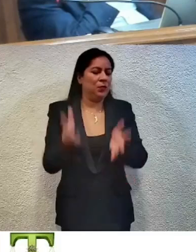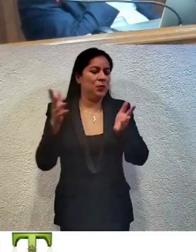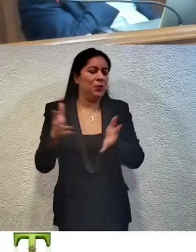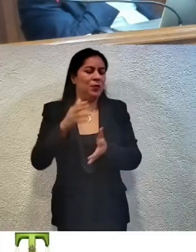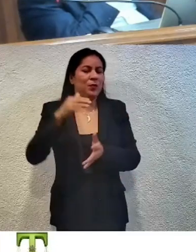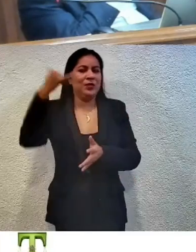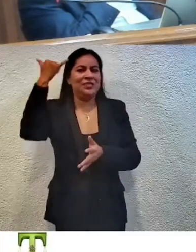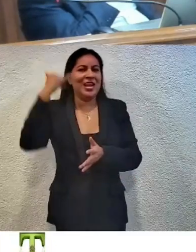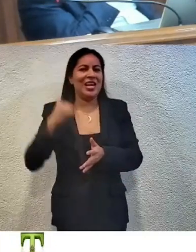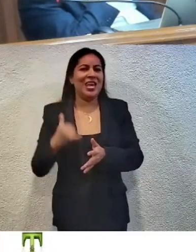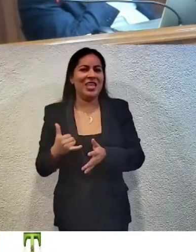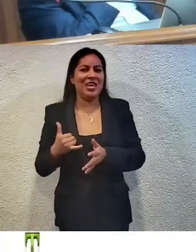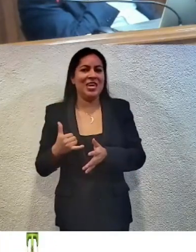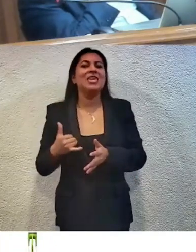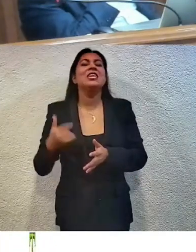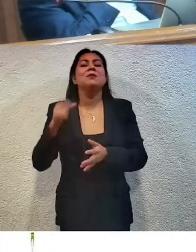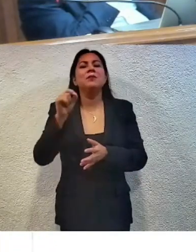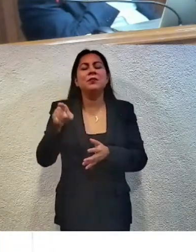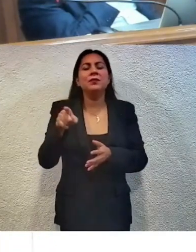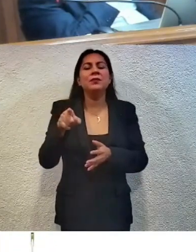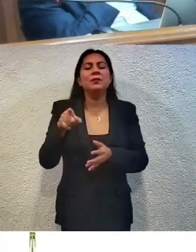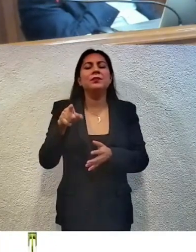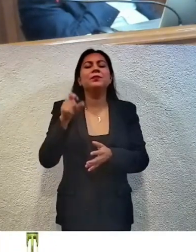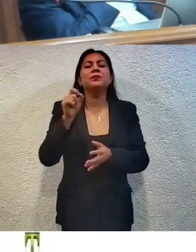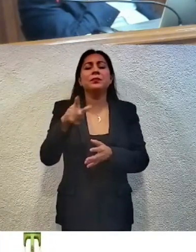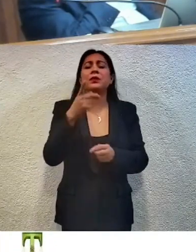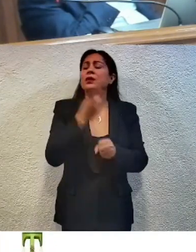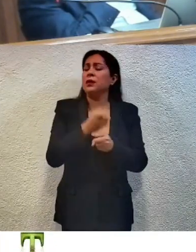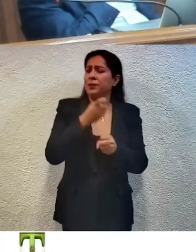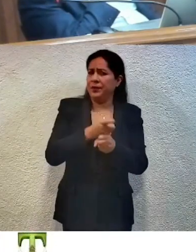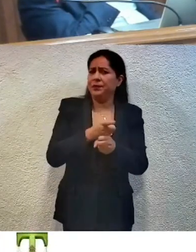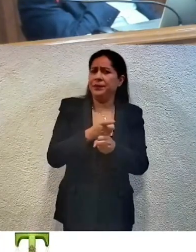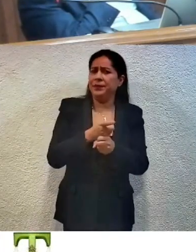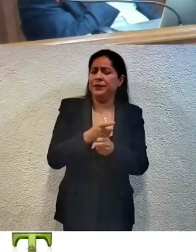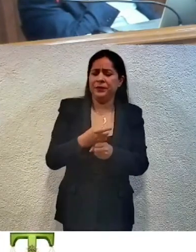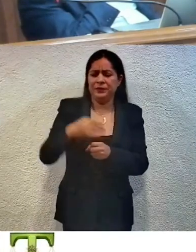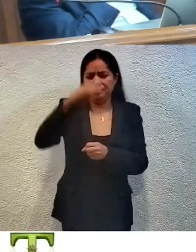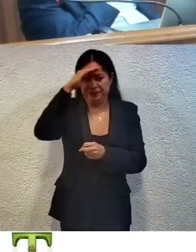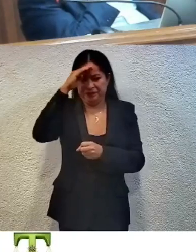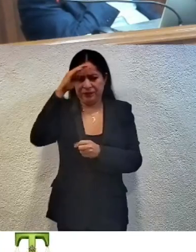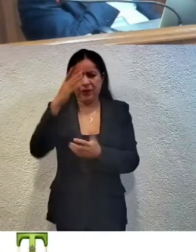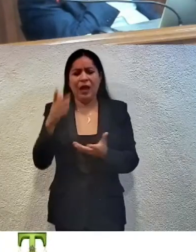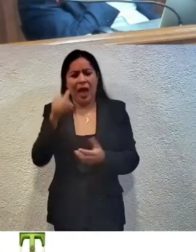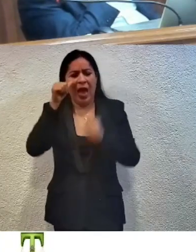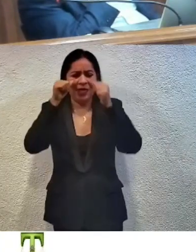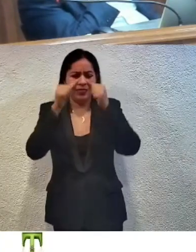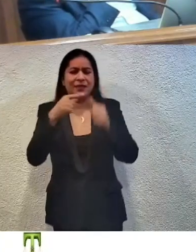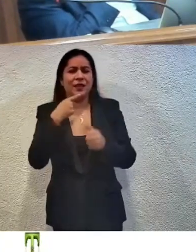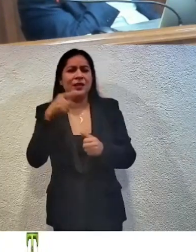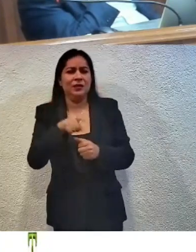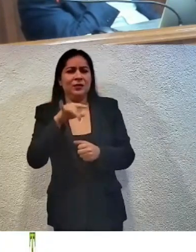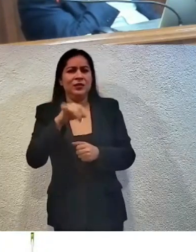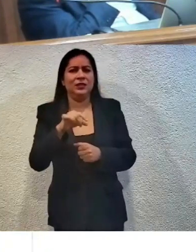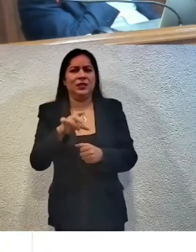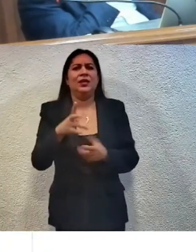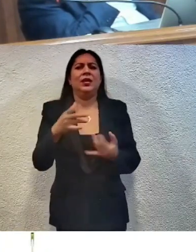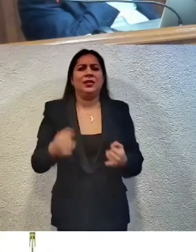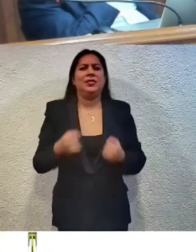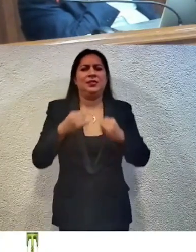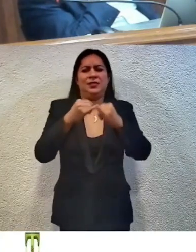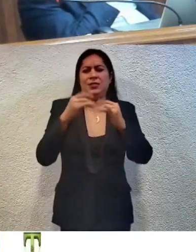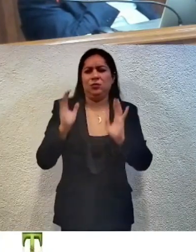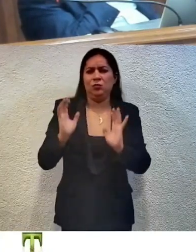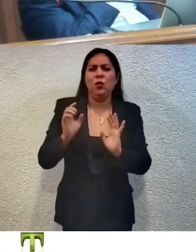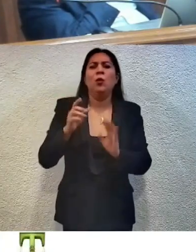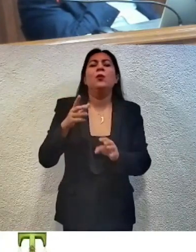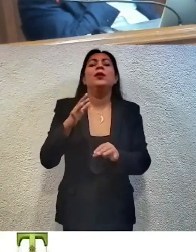Yaneli Hernández Martínez vía Persaltum, en primer lugar, se estima procedente atender la impugnación en salto de instancia, tomando en